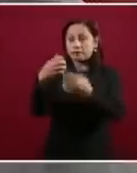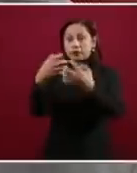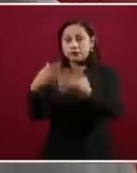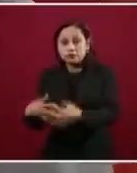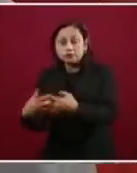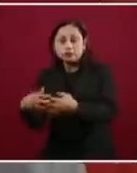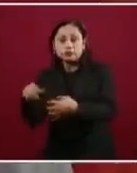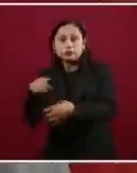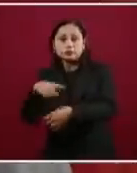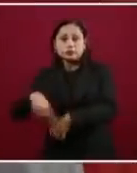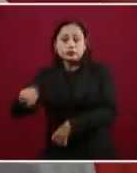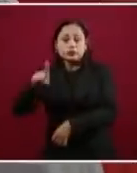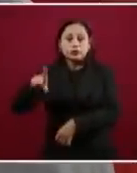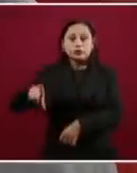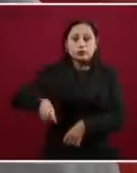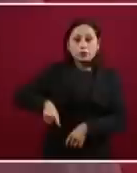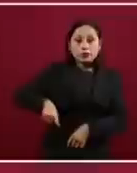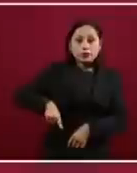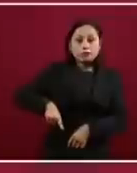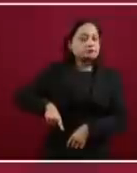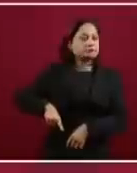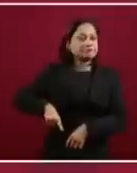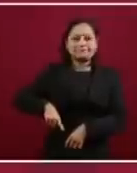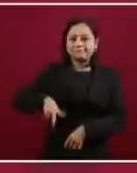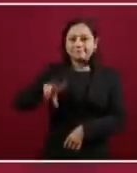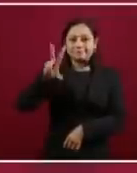el dinero del pueblo.